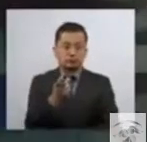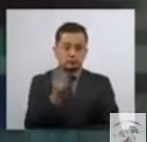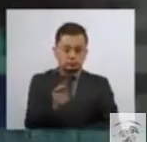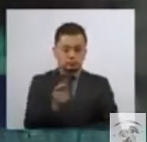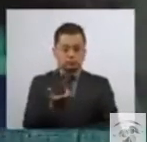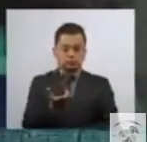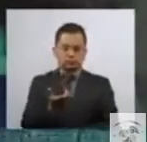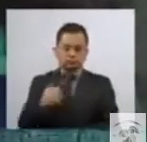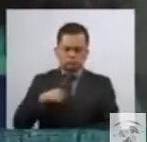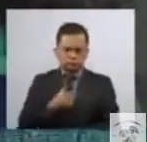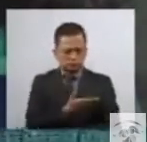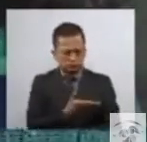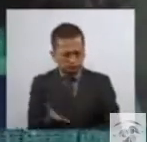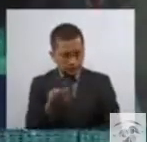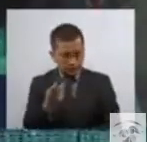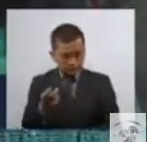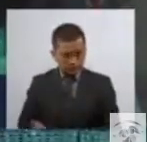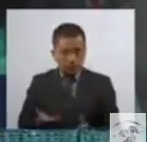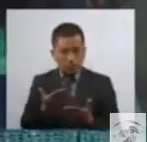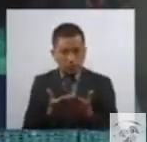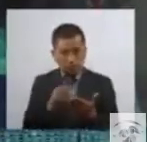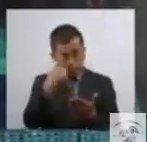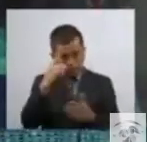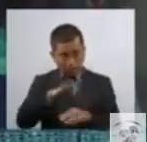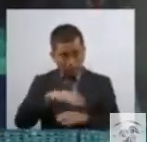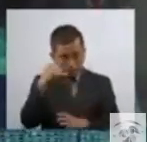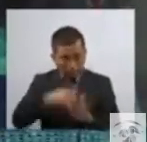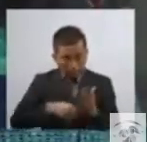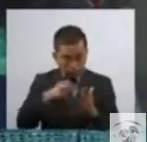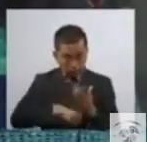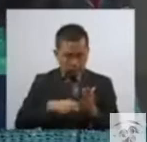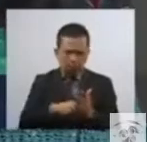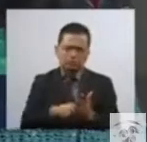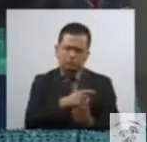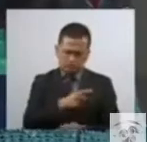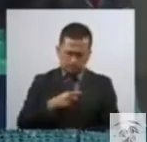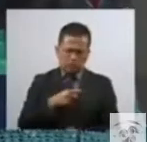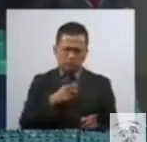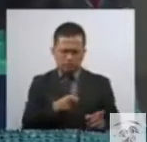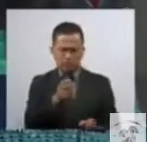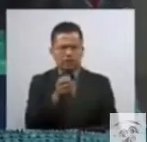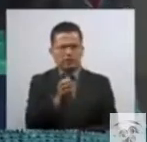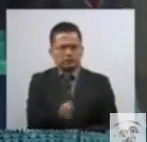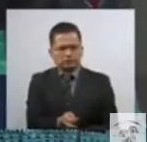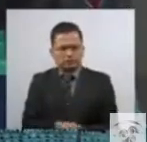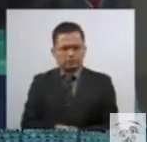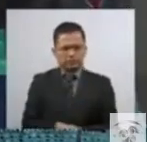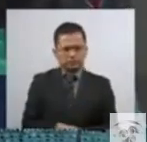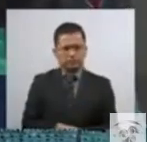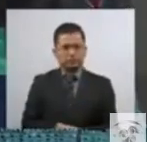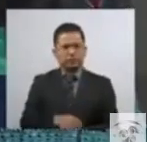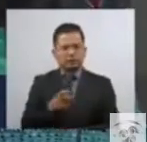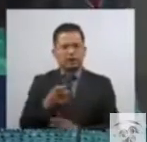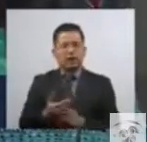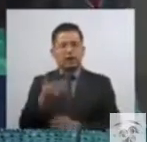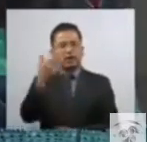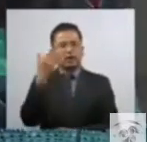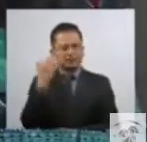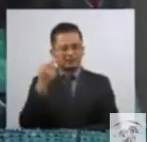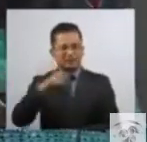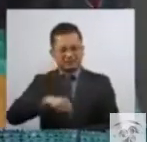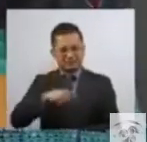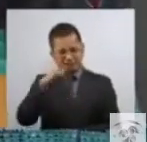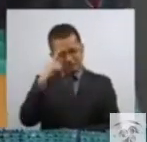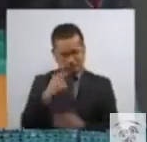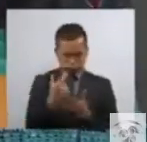que acepten esta reserva, porque así como nos reconocieron a esta Cámara de Diputados cuando se aprobó el presupuesto de género